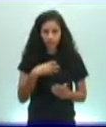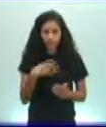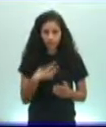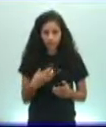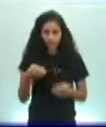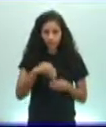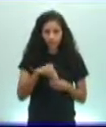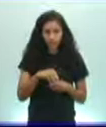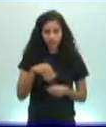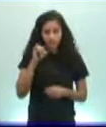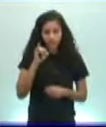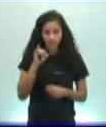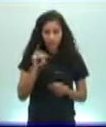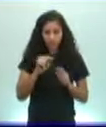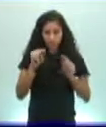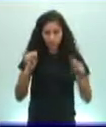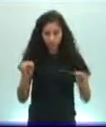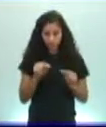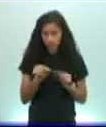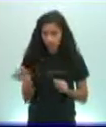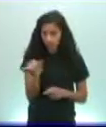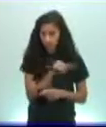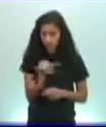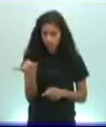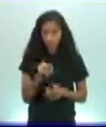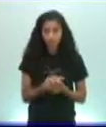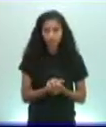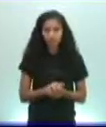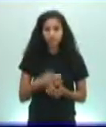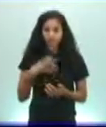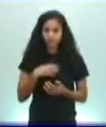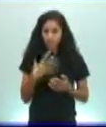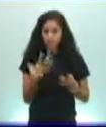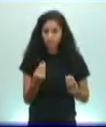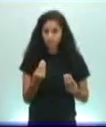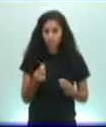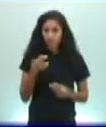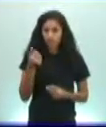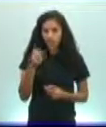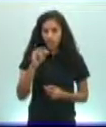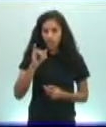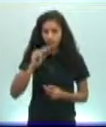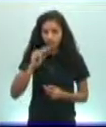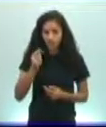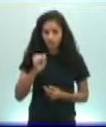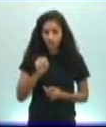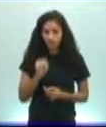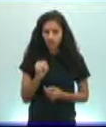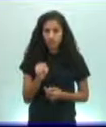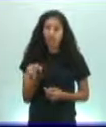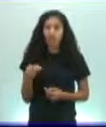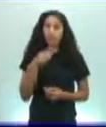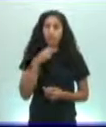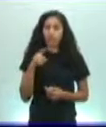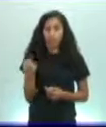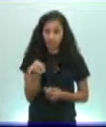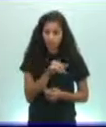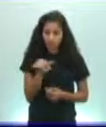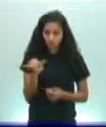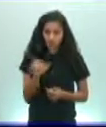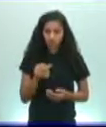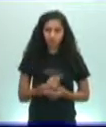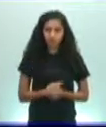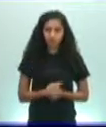por 6 cuadrados iguales y que tiene varias aristas, pero todas de ellas también son